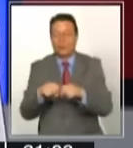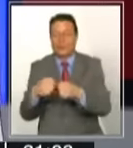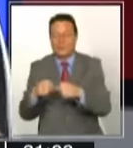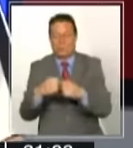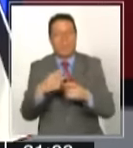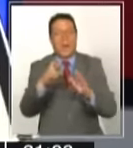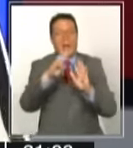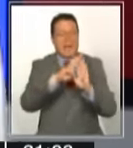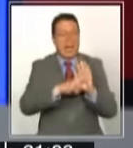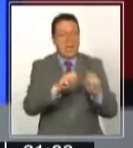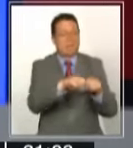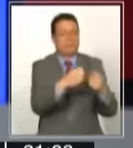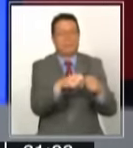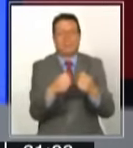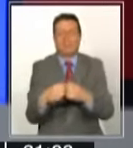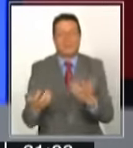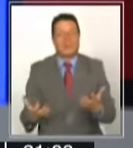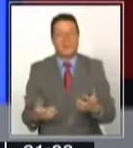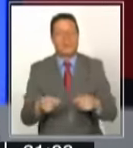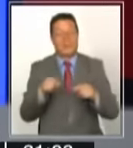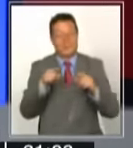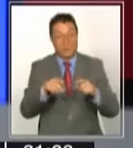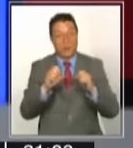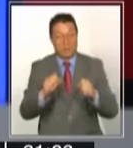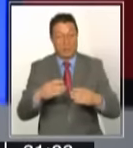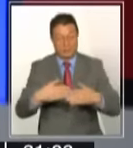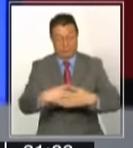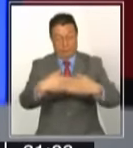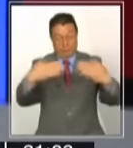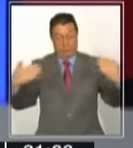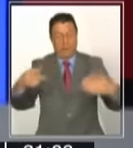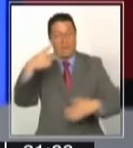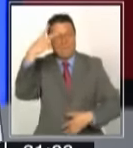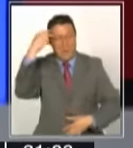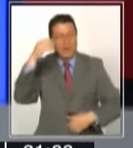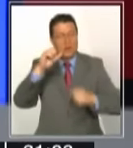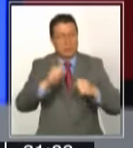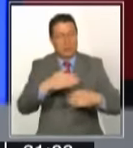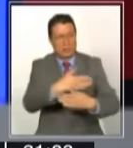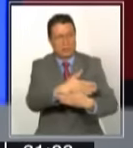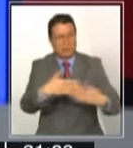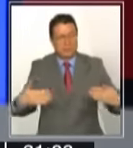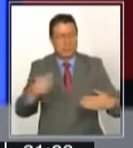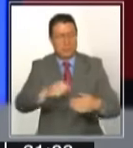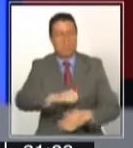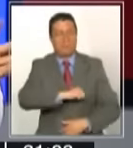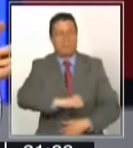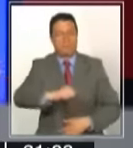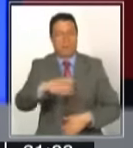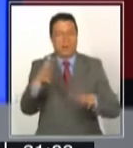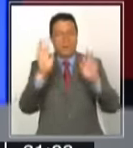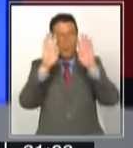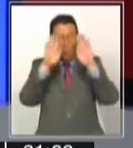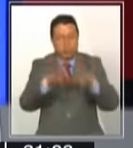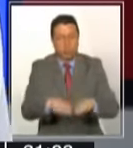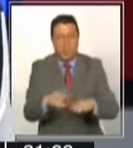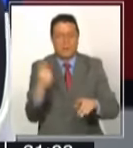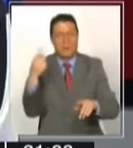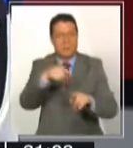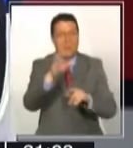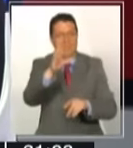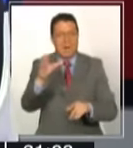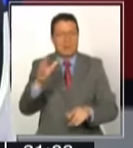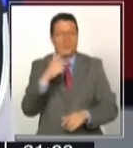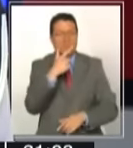ellas. Imposible saber si va a construir el muro con México, si impedirá el ingreso de musulmanes de países sospechosos